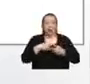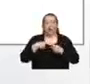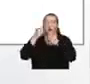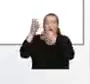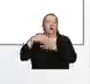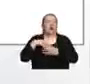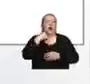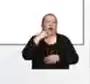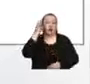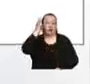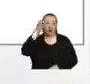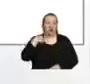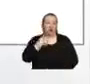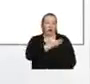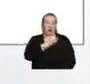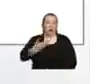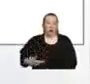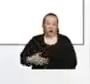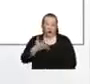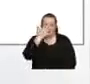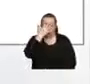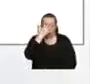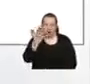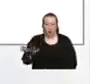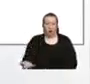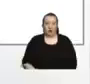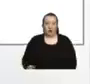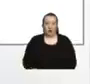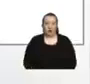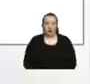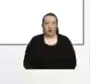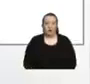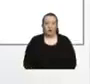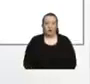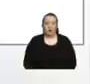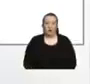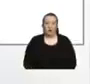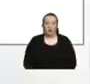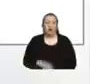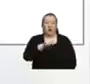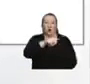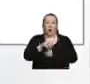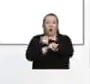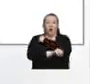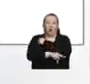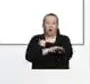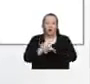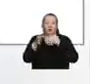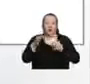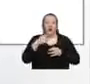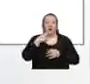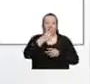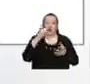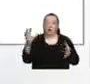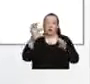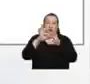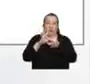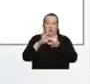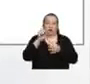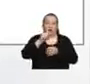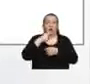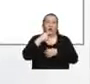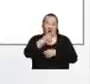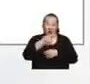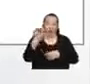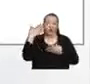presidente de reponer qué vergüenza en la literatura de su publicidad dice específicamente que filial del banco voy aquí en su publicidad lo dice